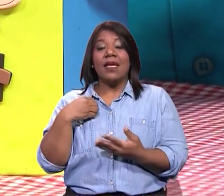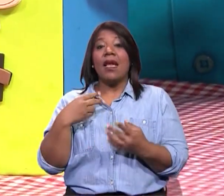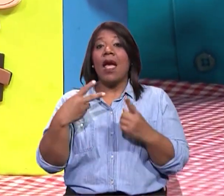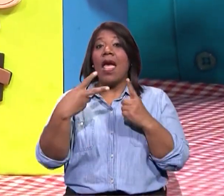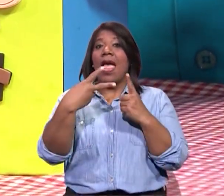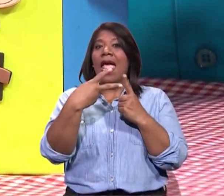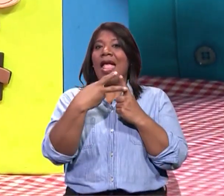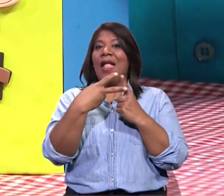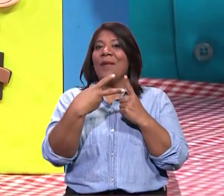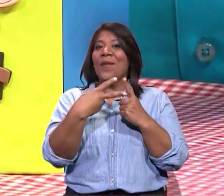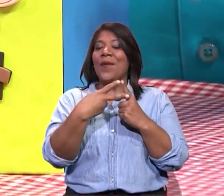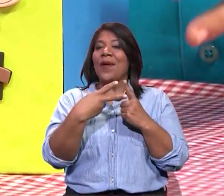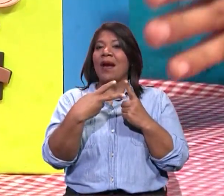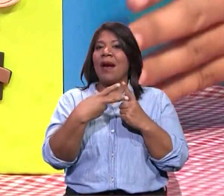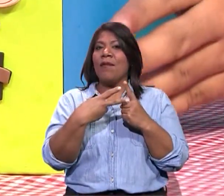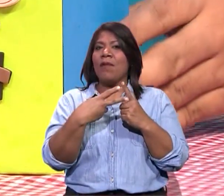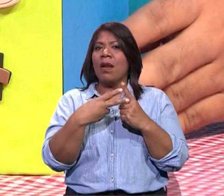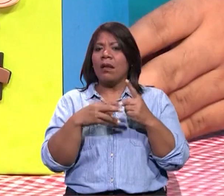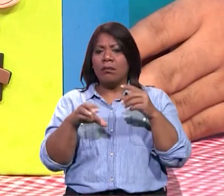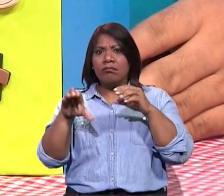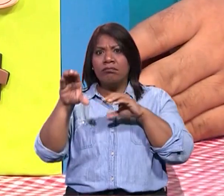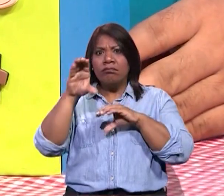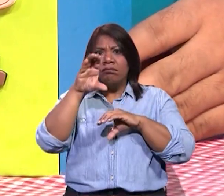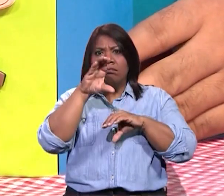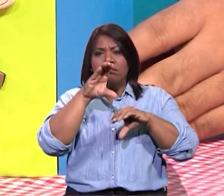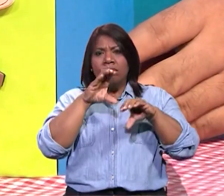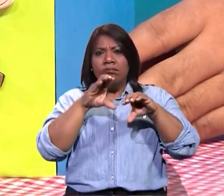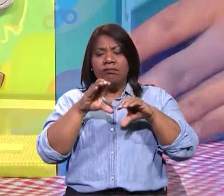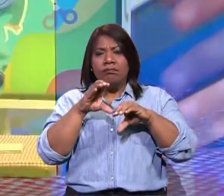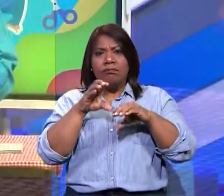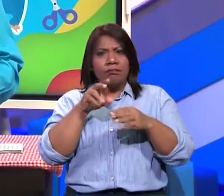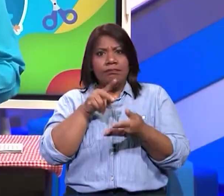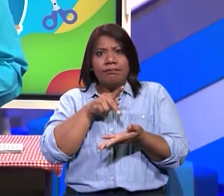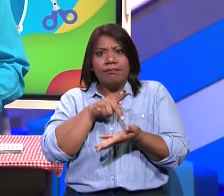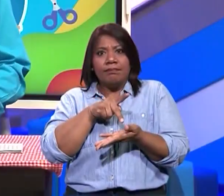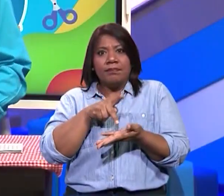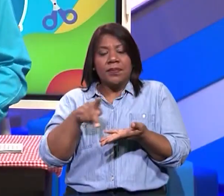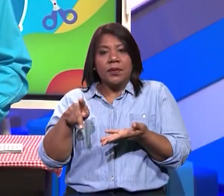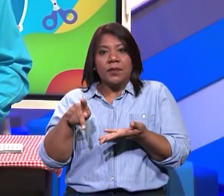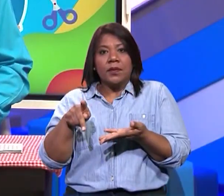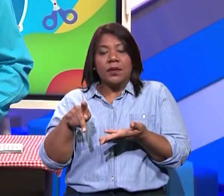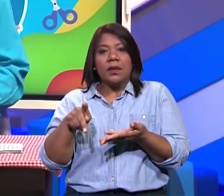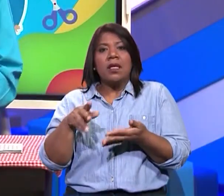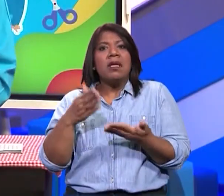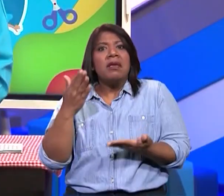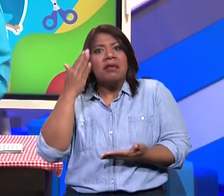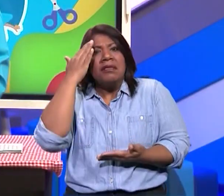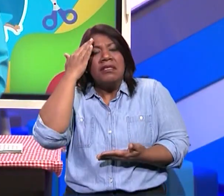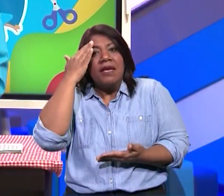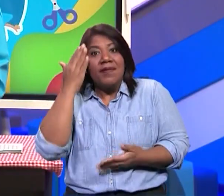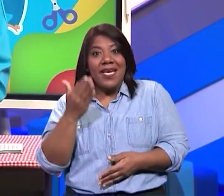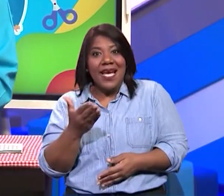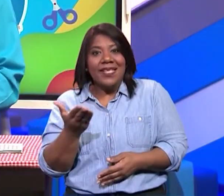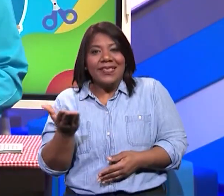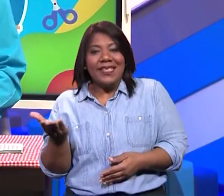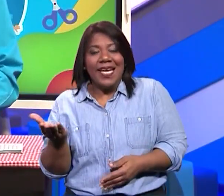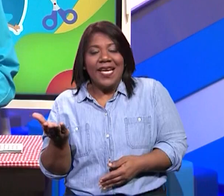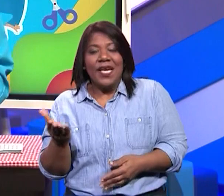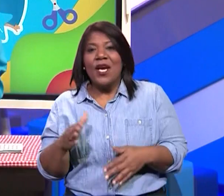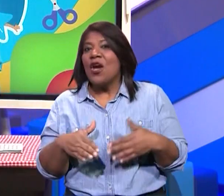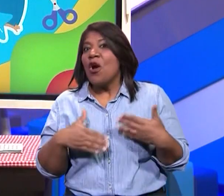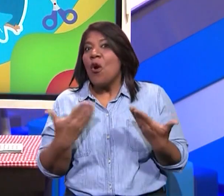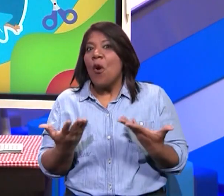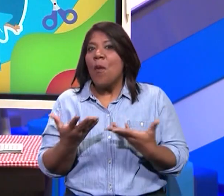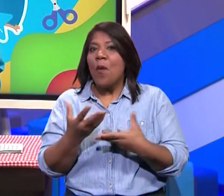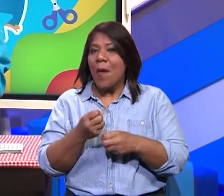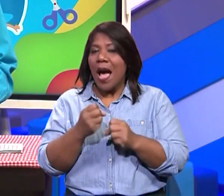vocabulario científico. ¿Cómo esta actividad del vocabulario científico y de adivina quién? ¿Cómo va a ser? Yo